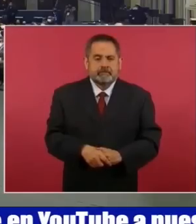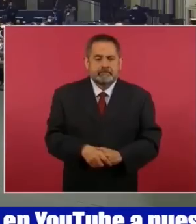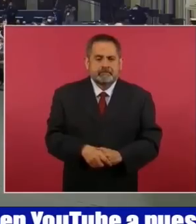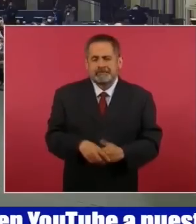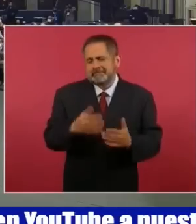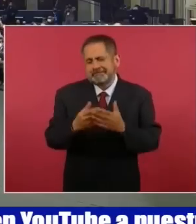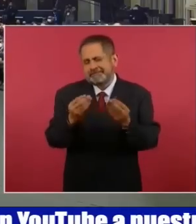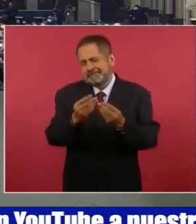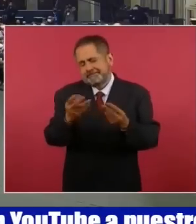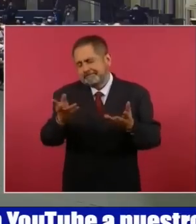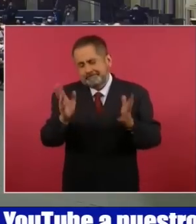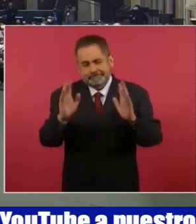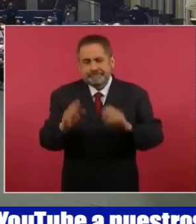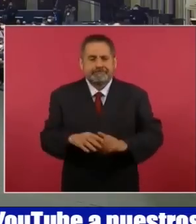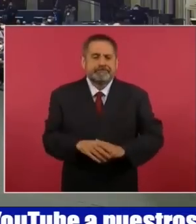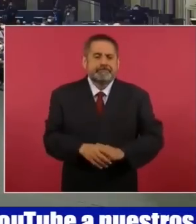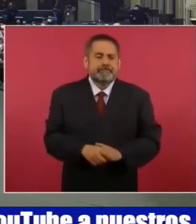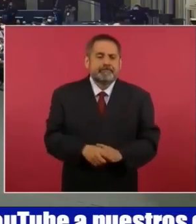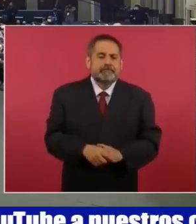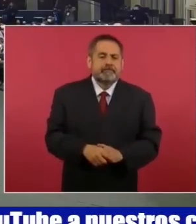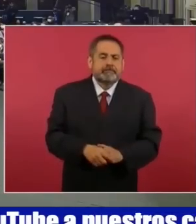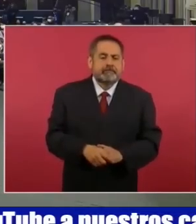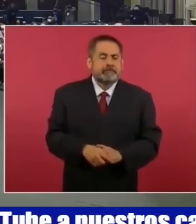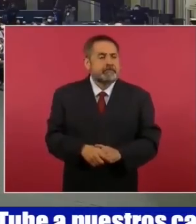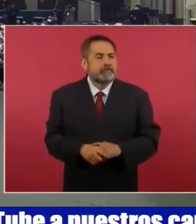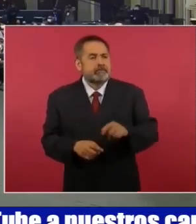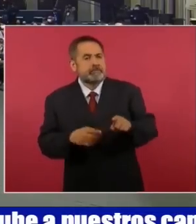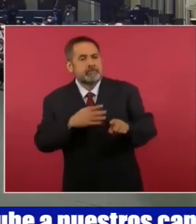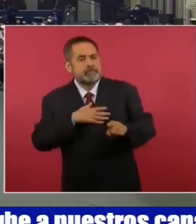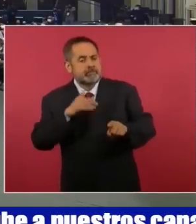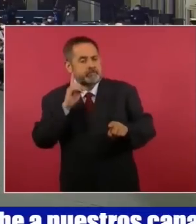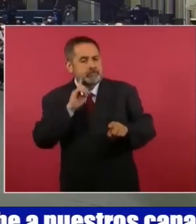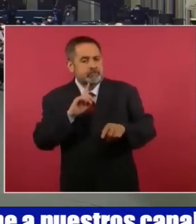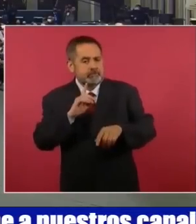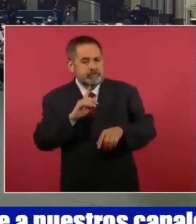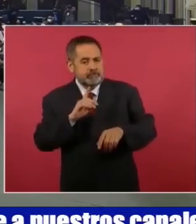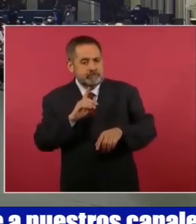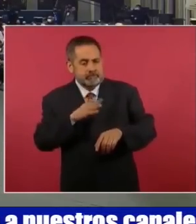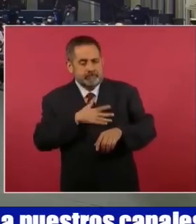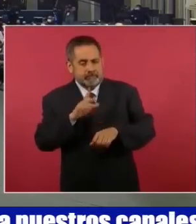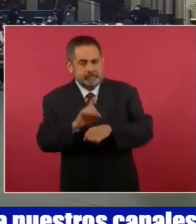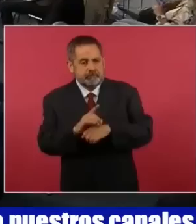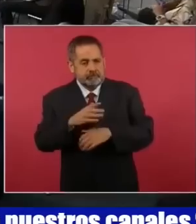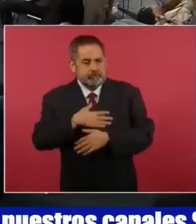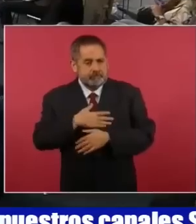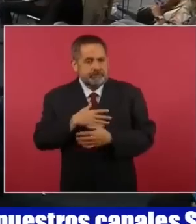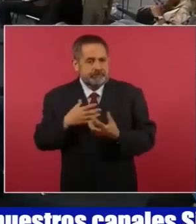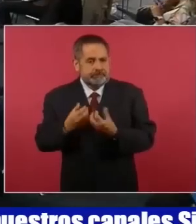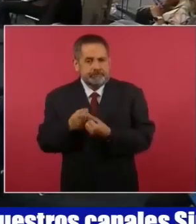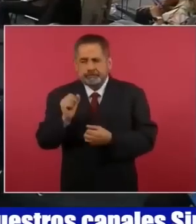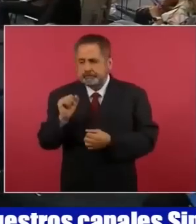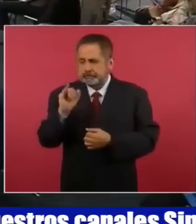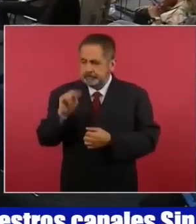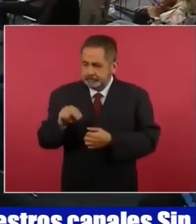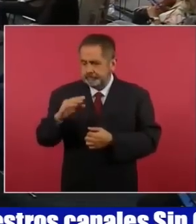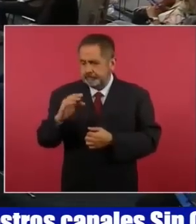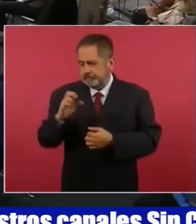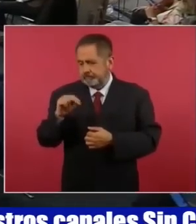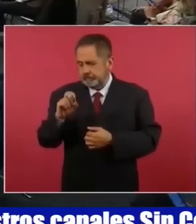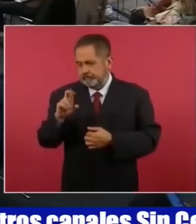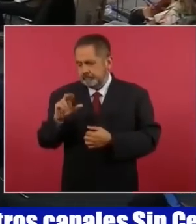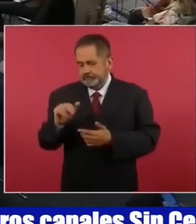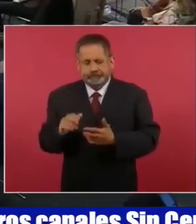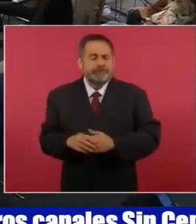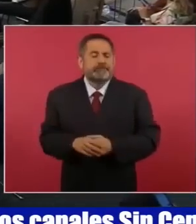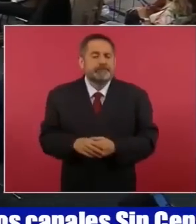Faltan muchos. Buenos días, presidente. Meme Yamel de Da Mexico News y Sin Censura. Presidente, hace 2